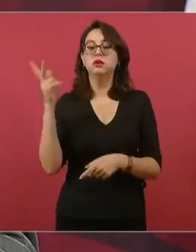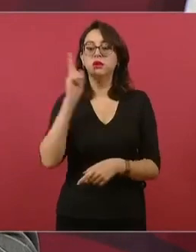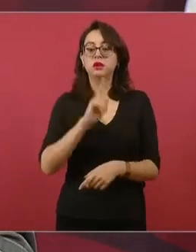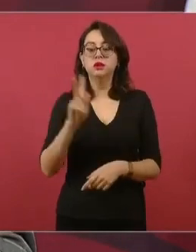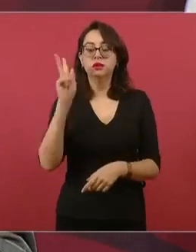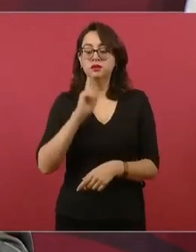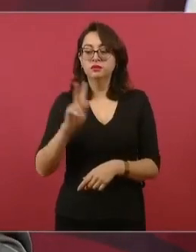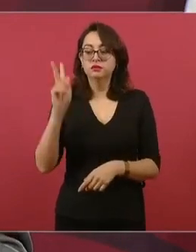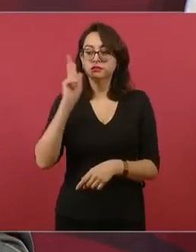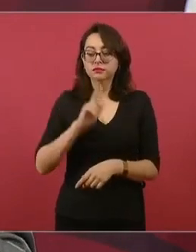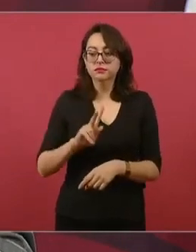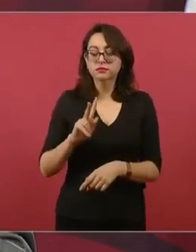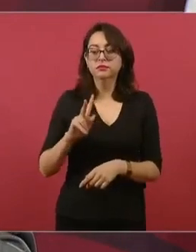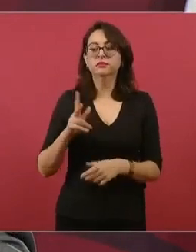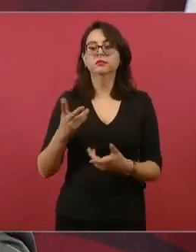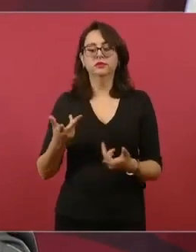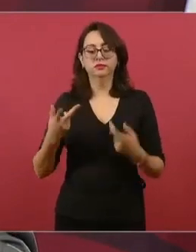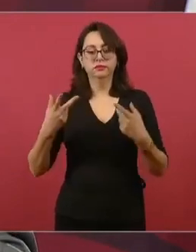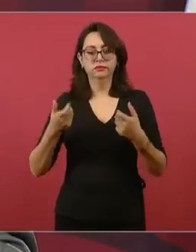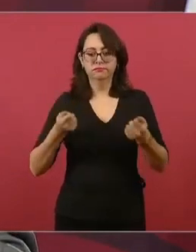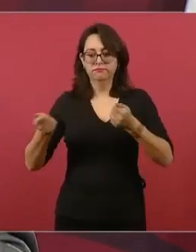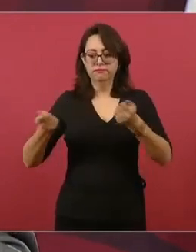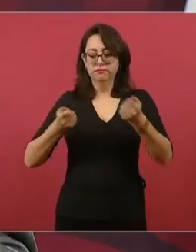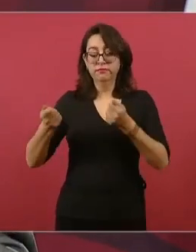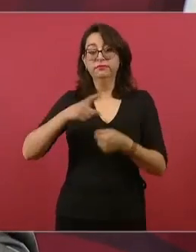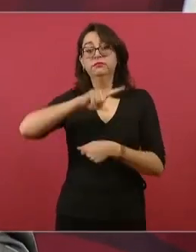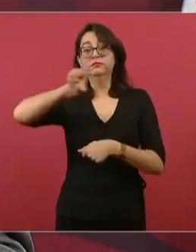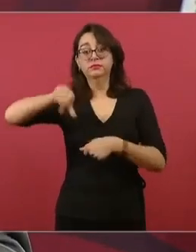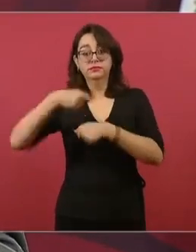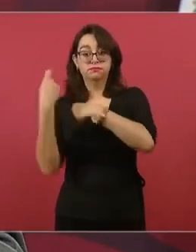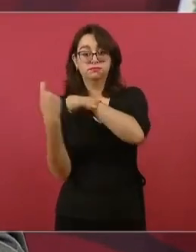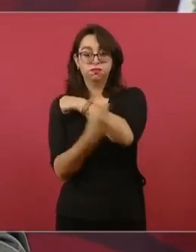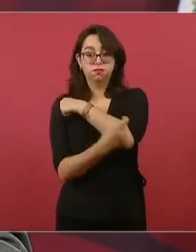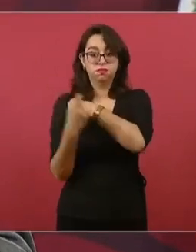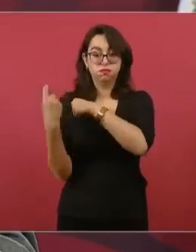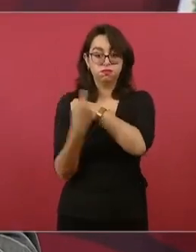se va a automatizar con